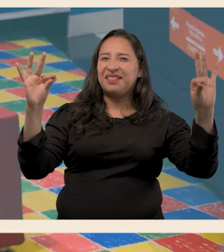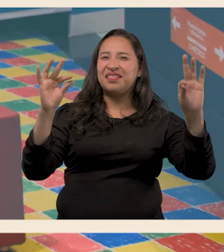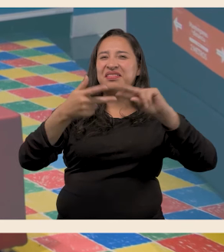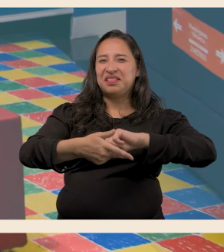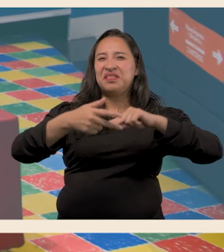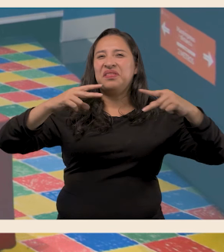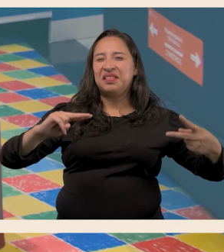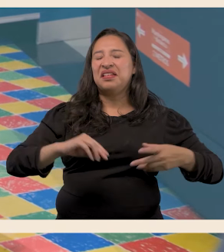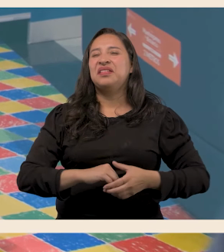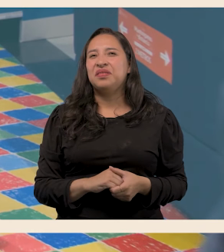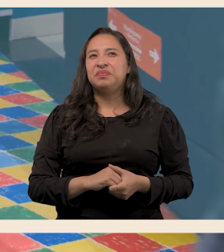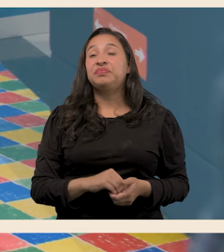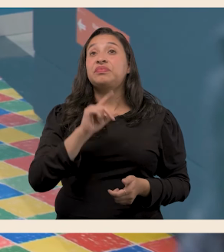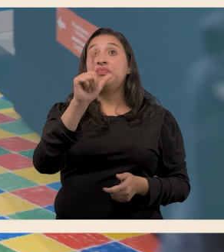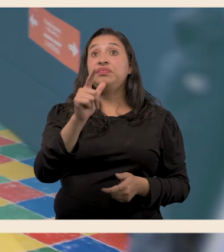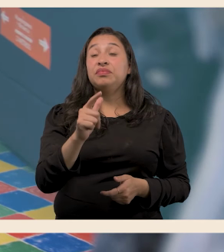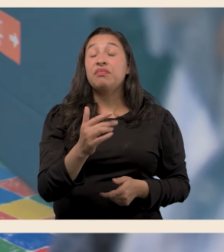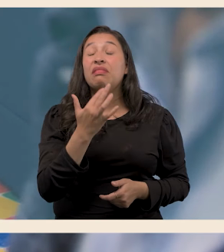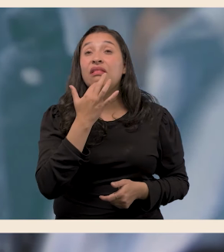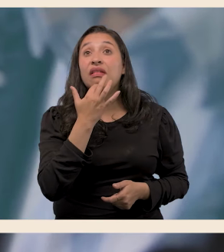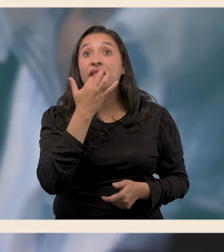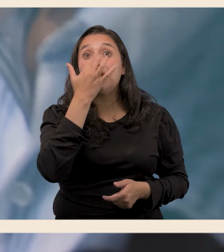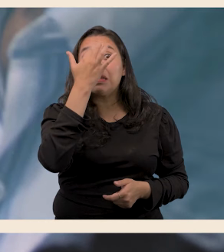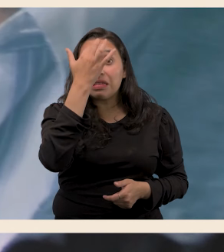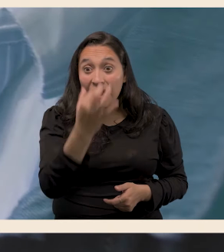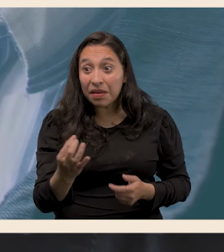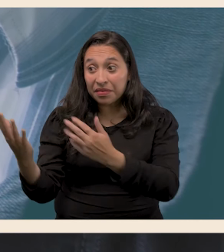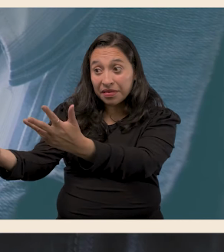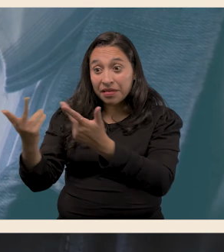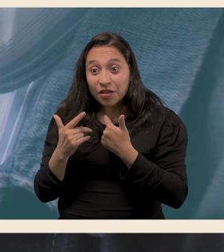No, era al contrario. Si hay verdad, hay futuro.